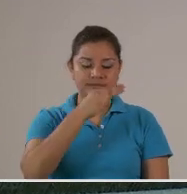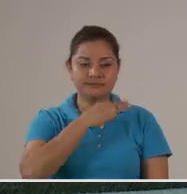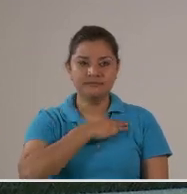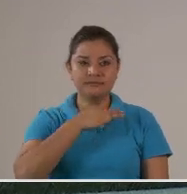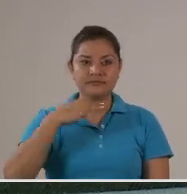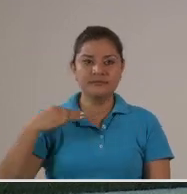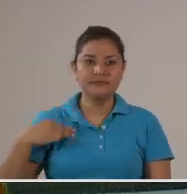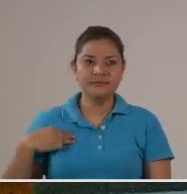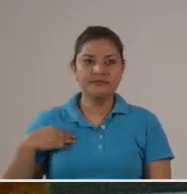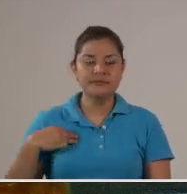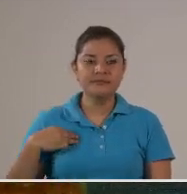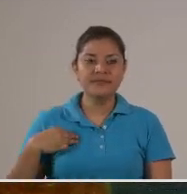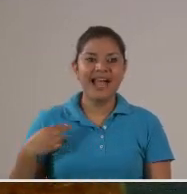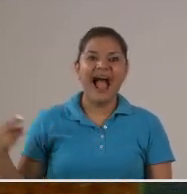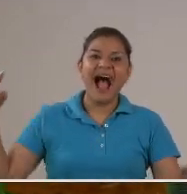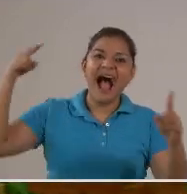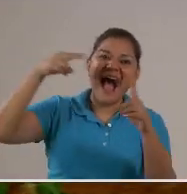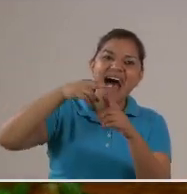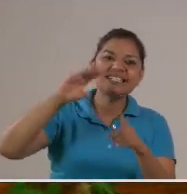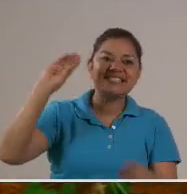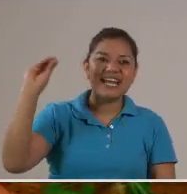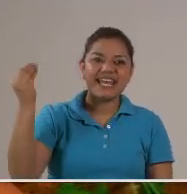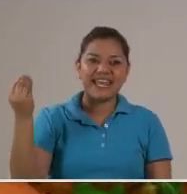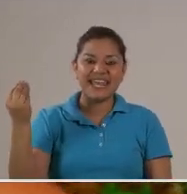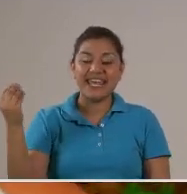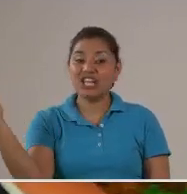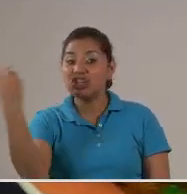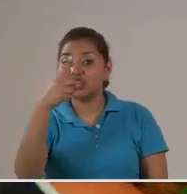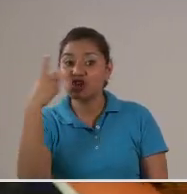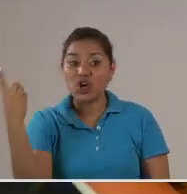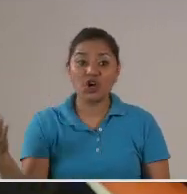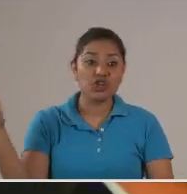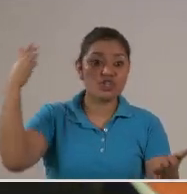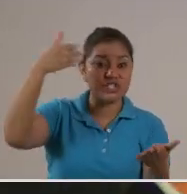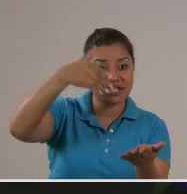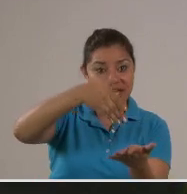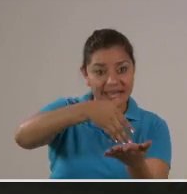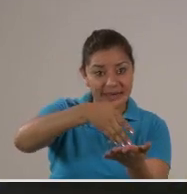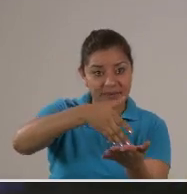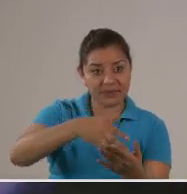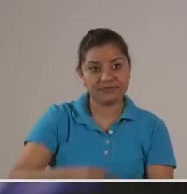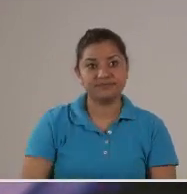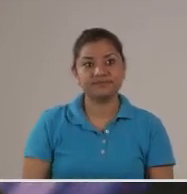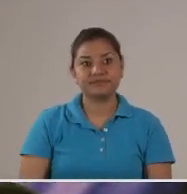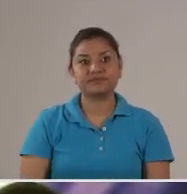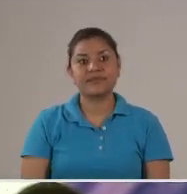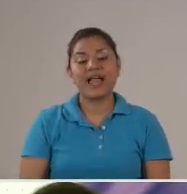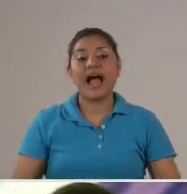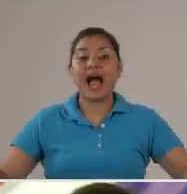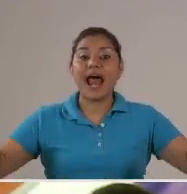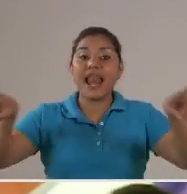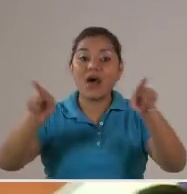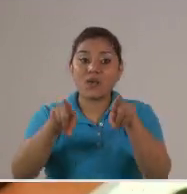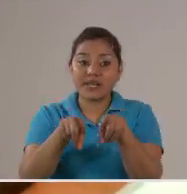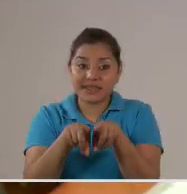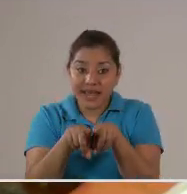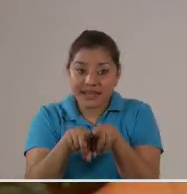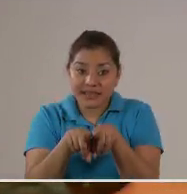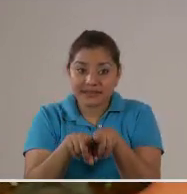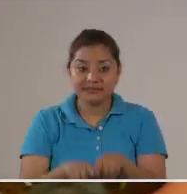hasta que todos lleguemos de todo lo que usted ya sabe pero llega un momentito que dice hasta que todos lleguemos a la